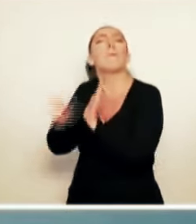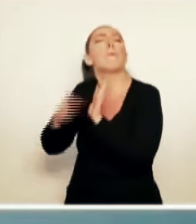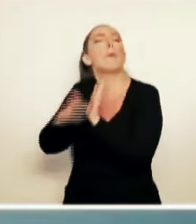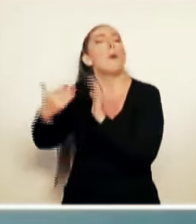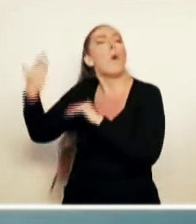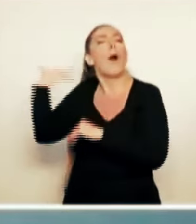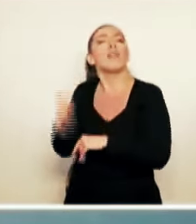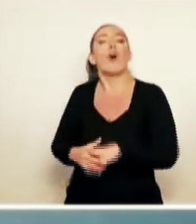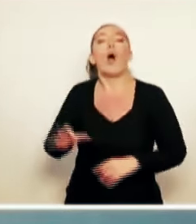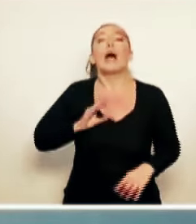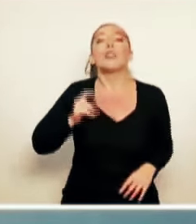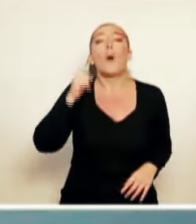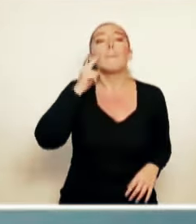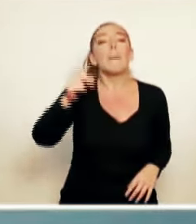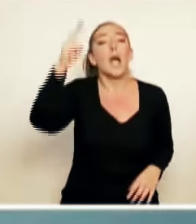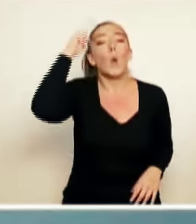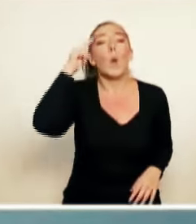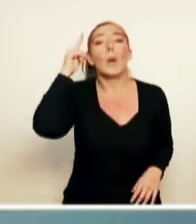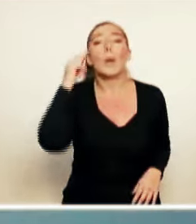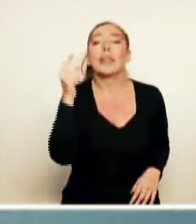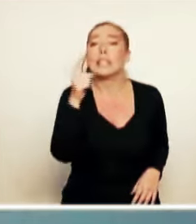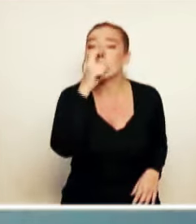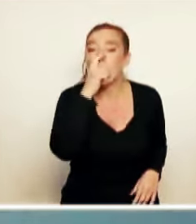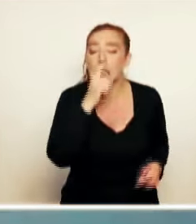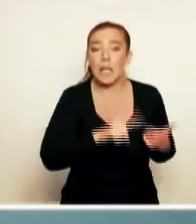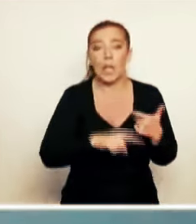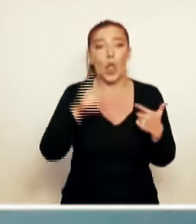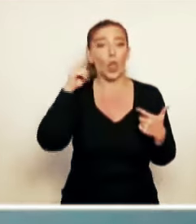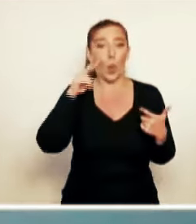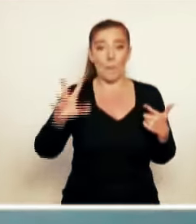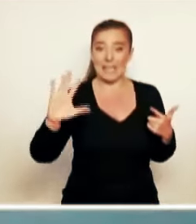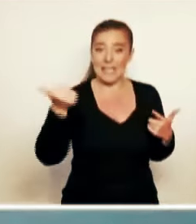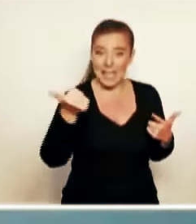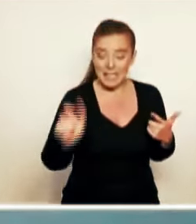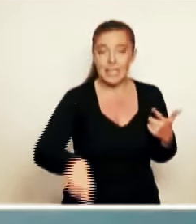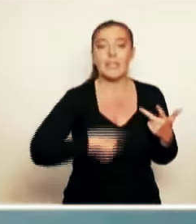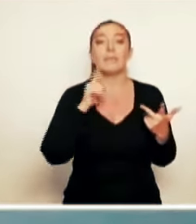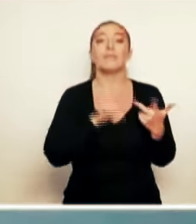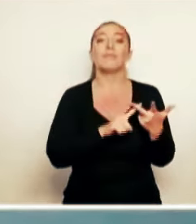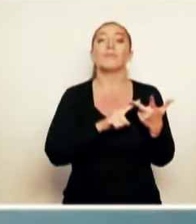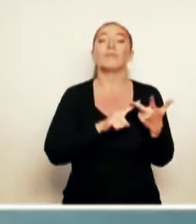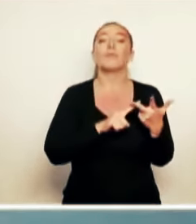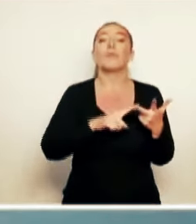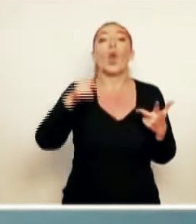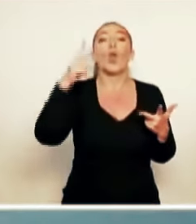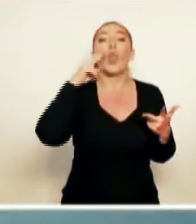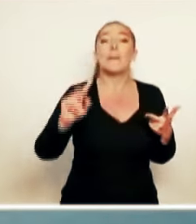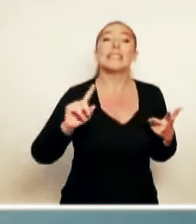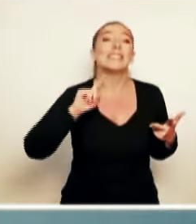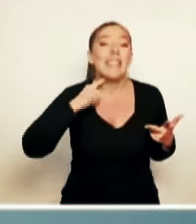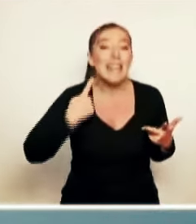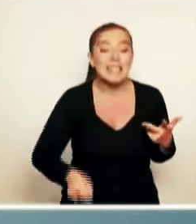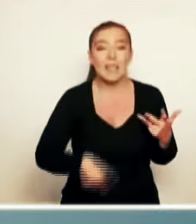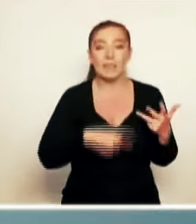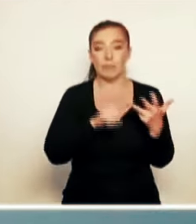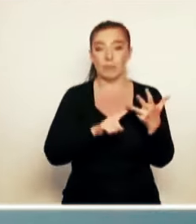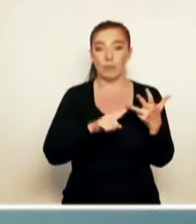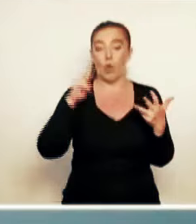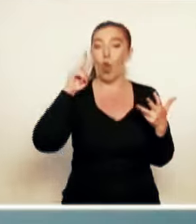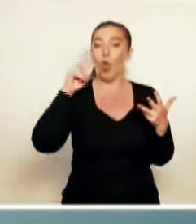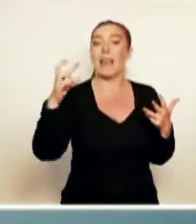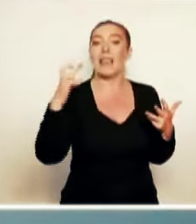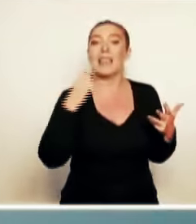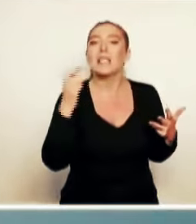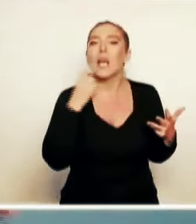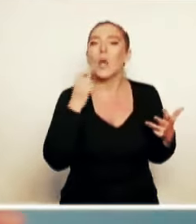¿En 1997? ¿En el 2006? ¿En el 2013? ¿Y en el